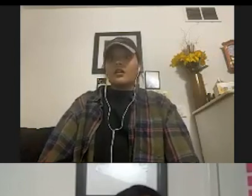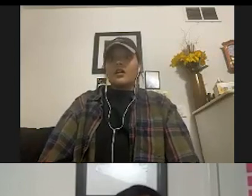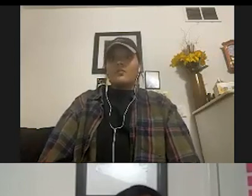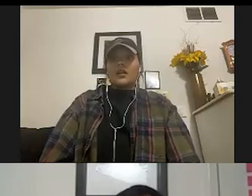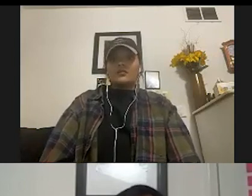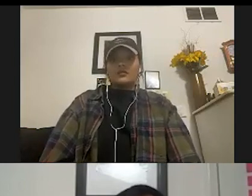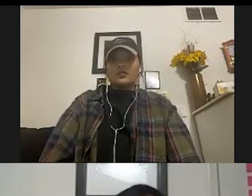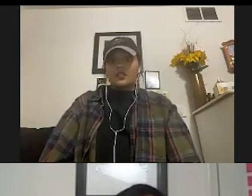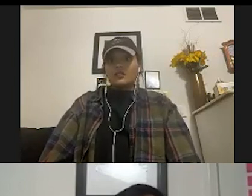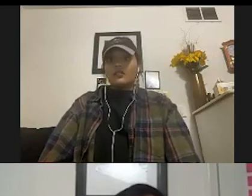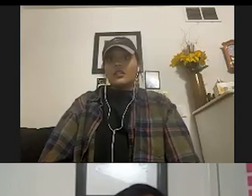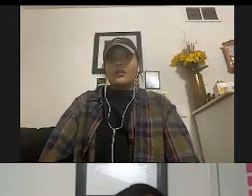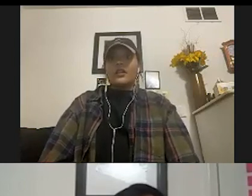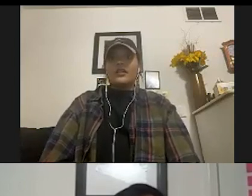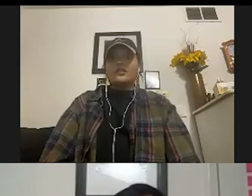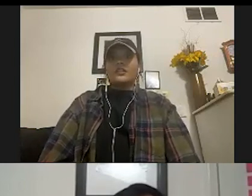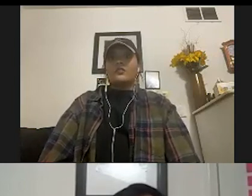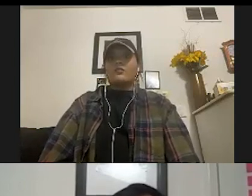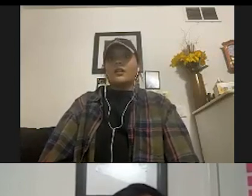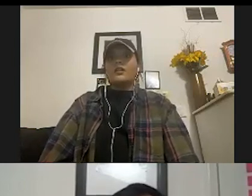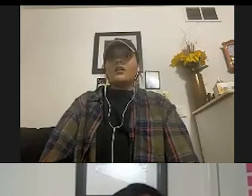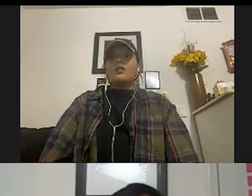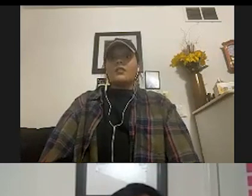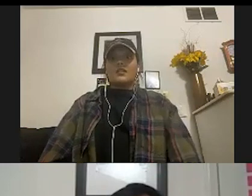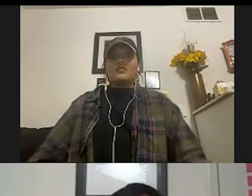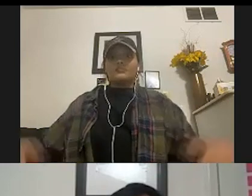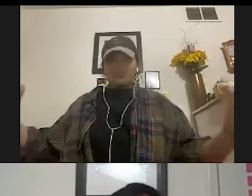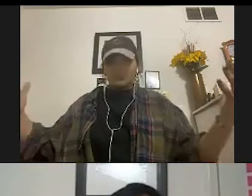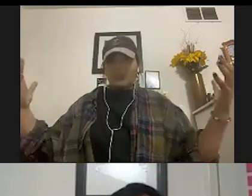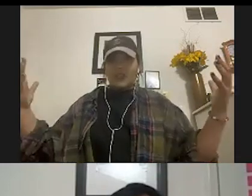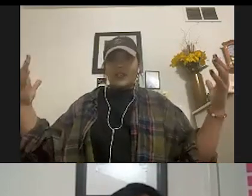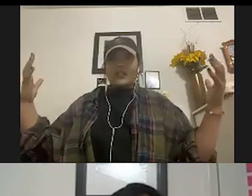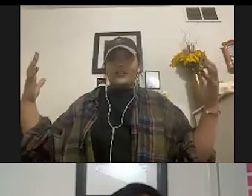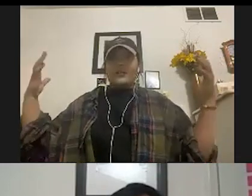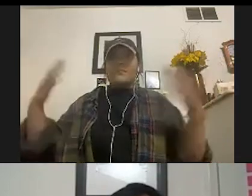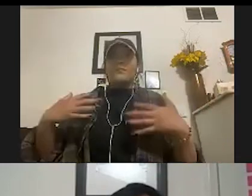mejor para nuestros hijos y para la gente que ocupa más